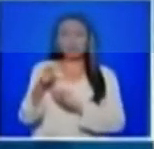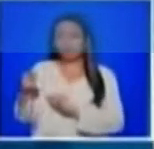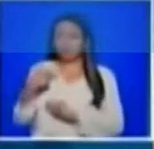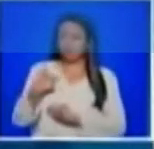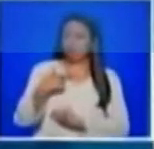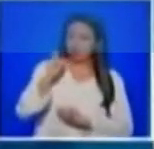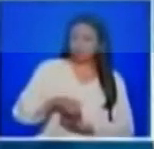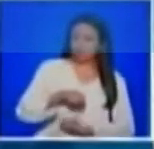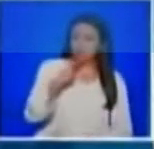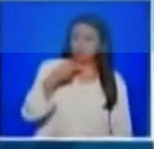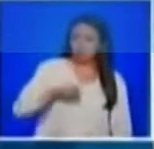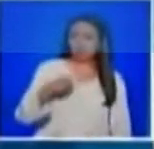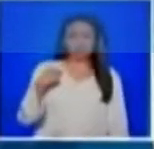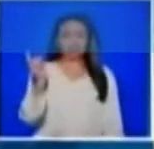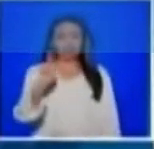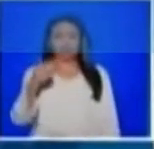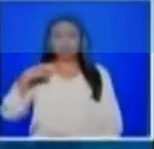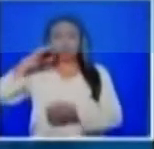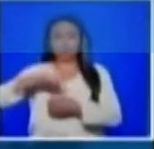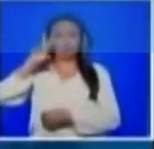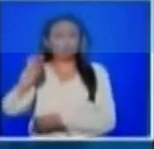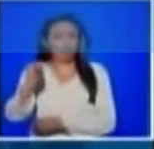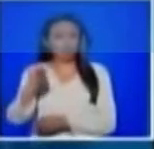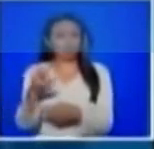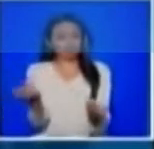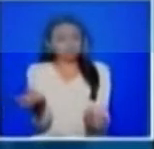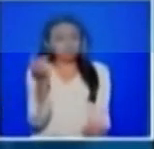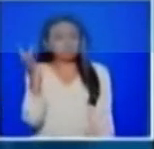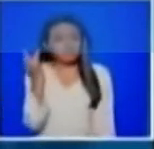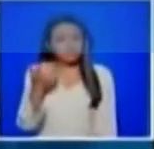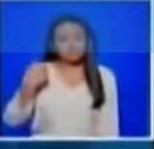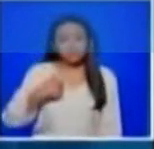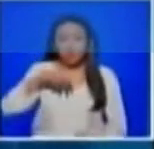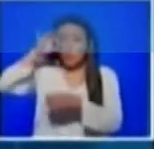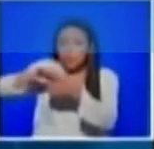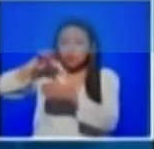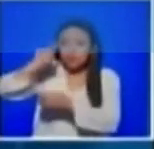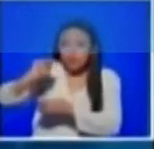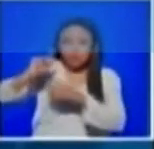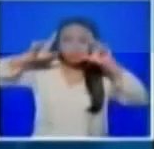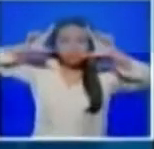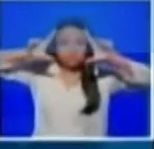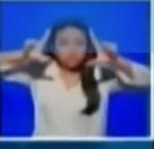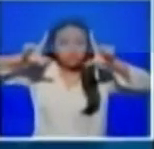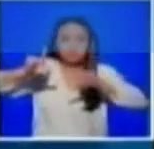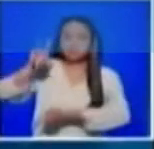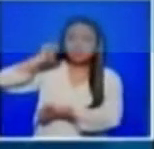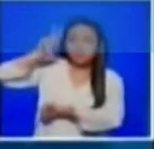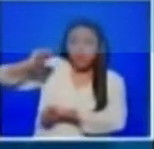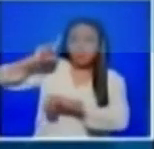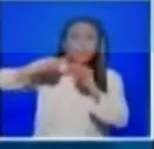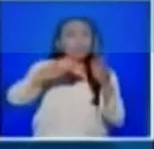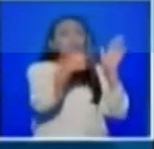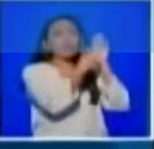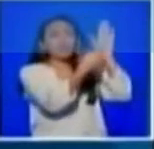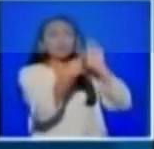como si estuvieran de acuerdo con la destitución del presidente, cuando ellos apoyaban el no y lo mostraron con carteles